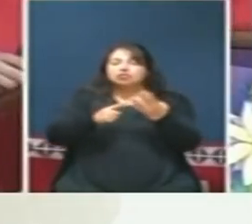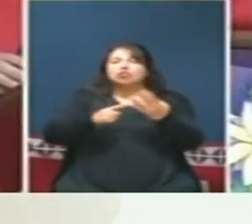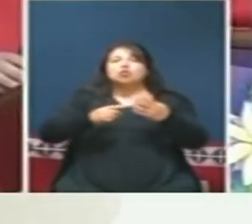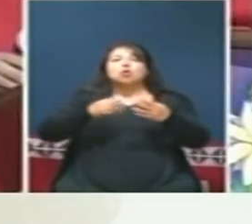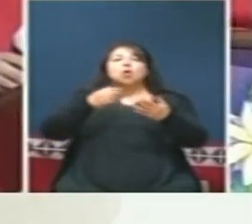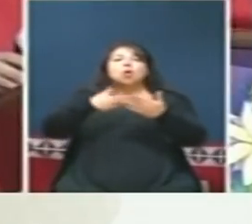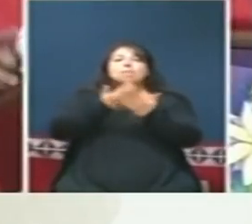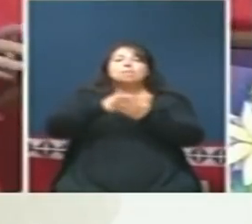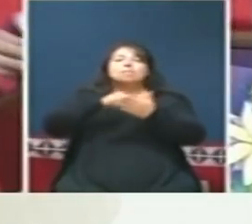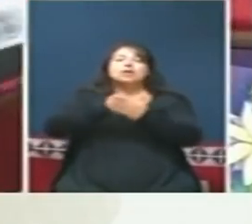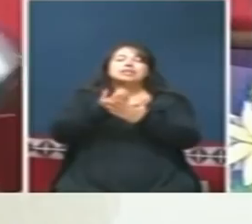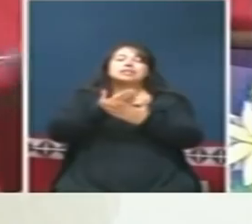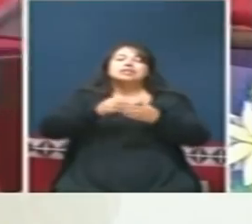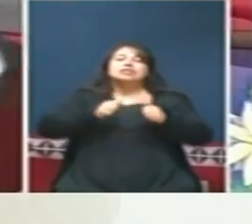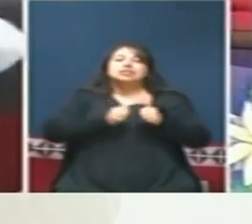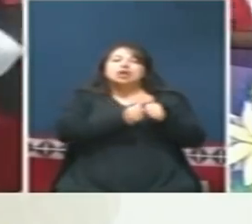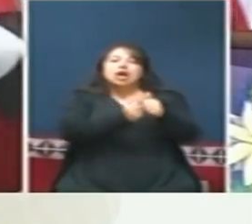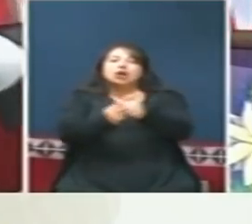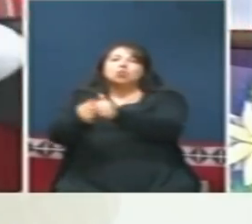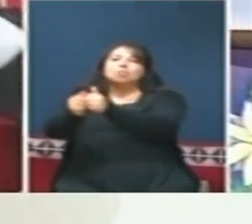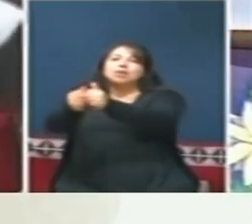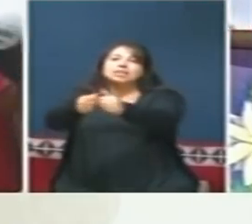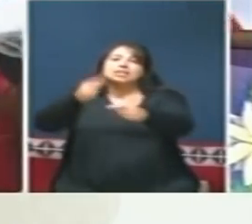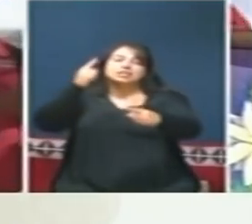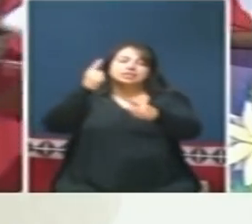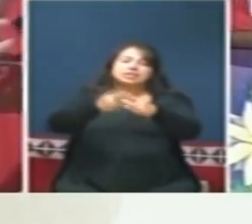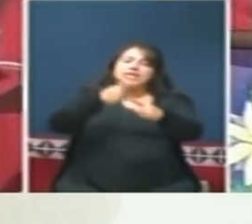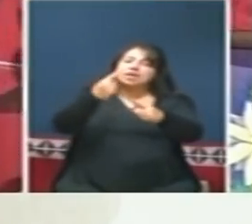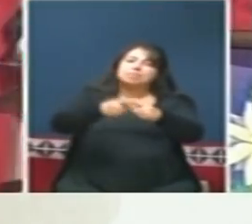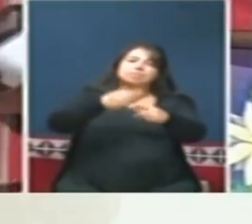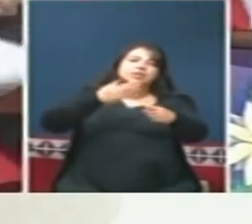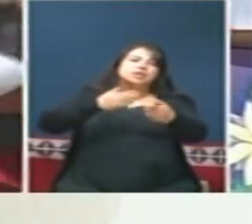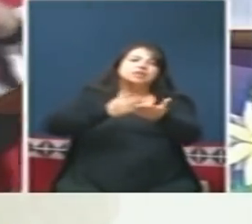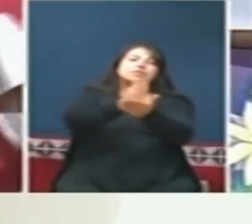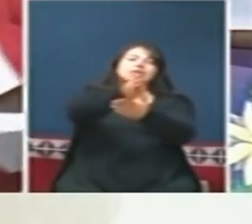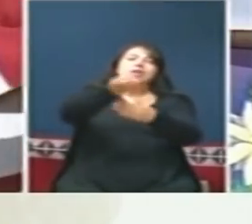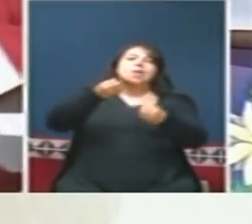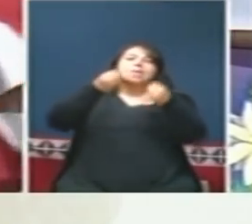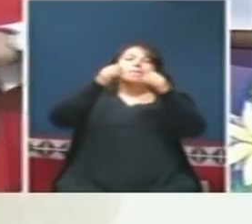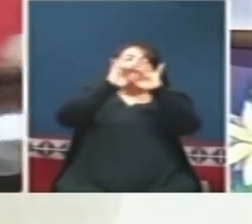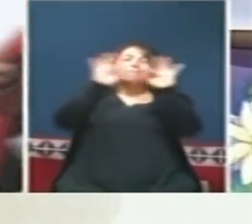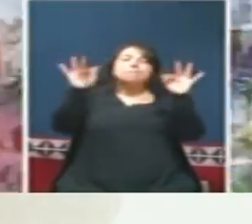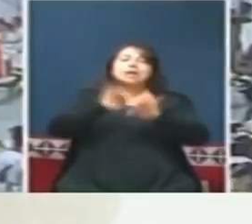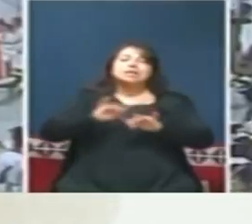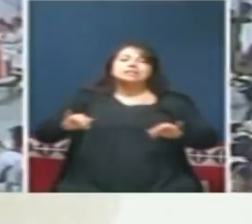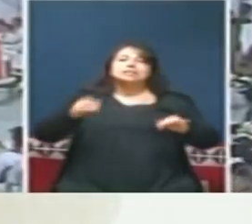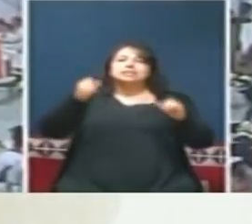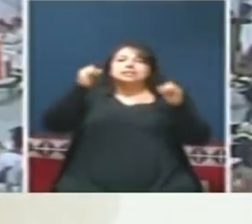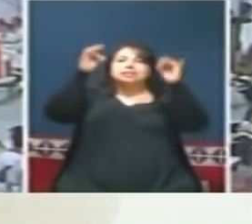por esta fiesta bellísima y que nuestros mártires nos acompañen. Paz y bien. Gracias, Padre.